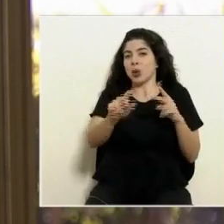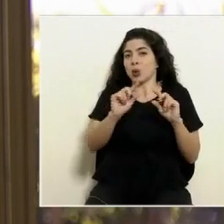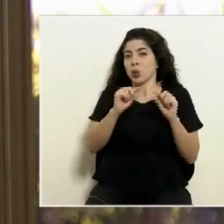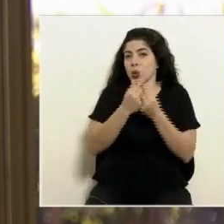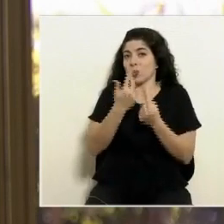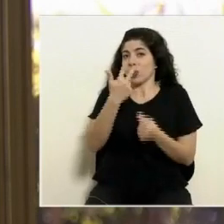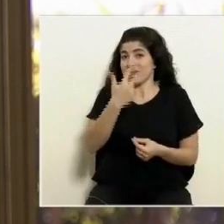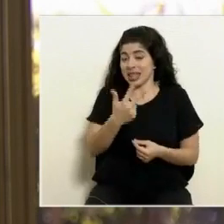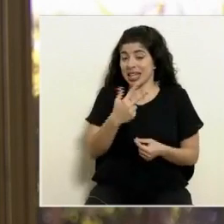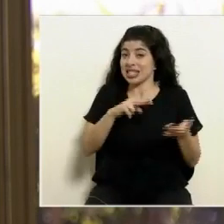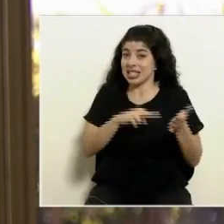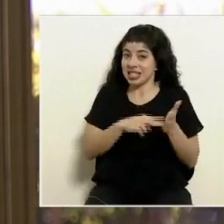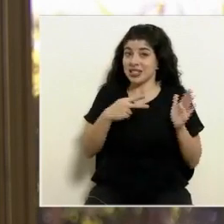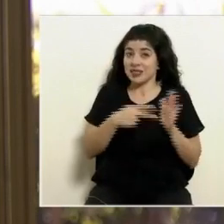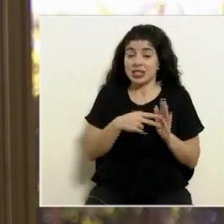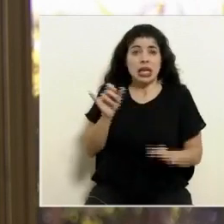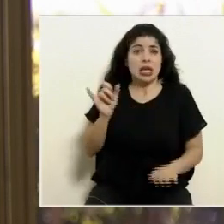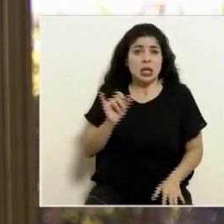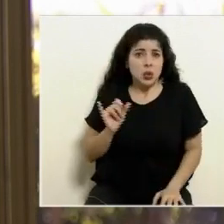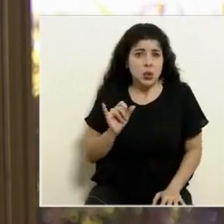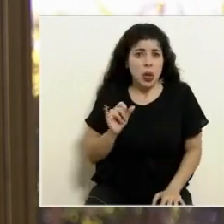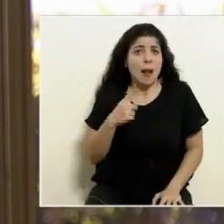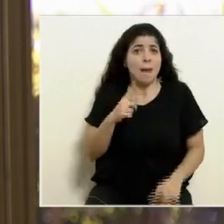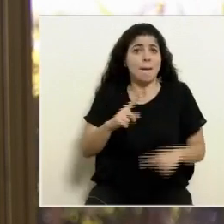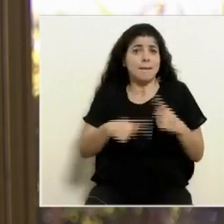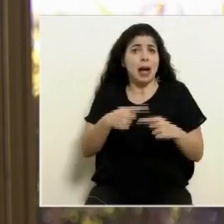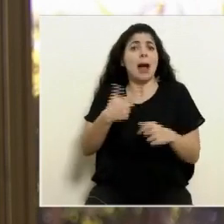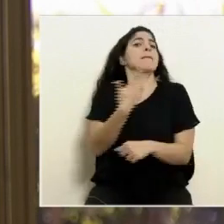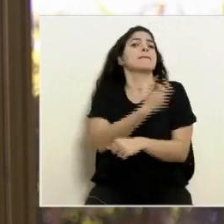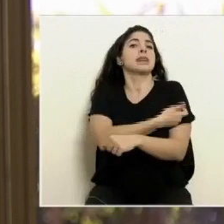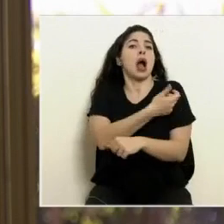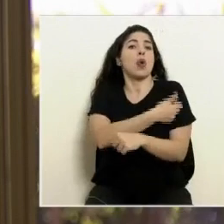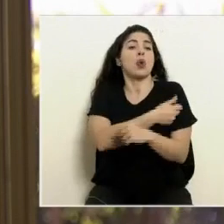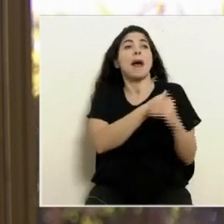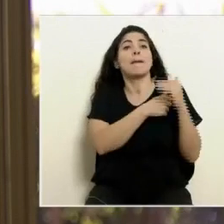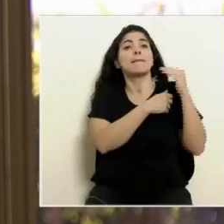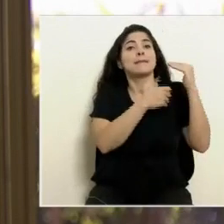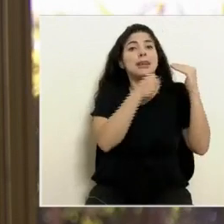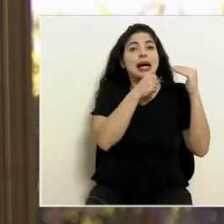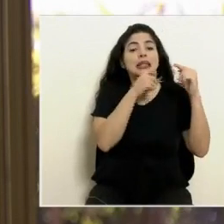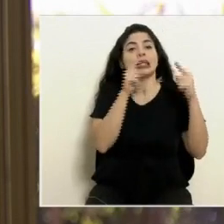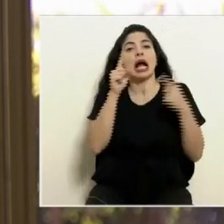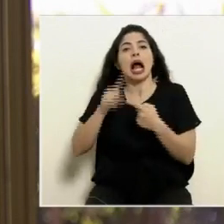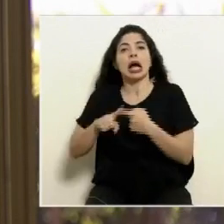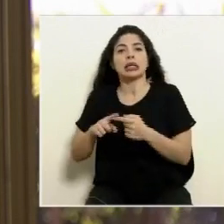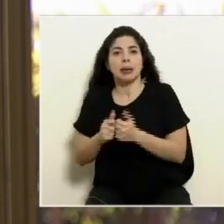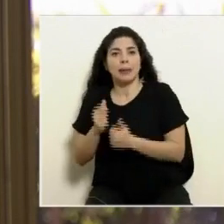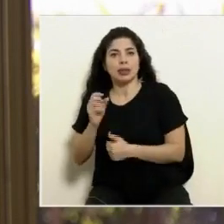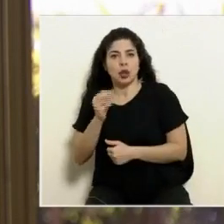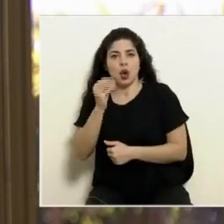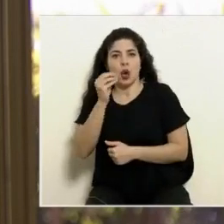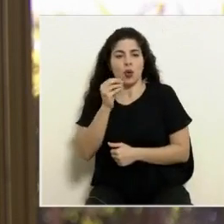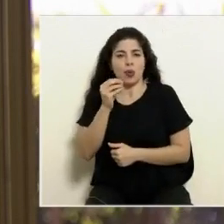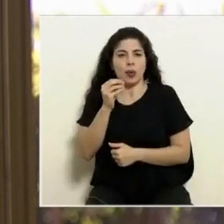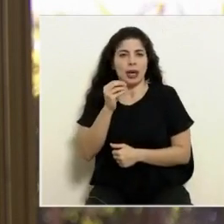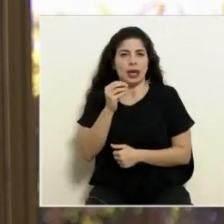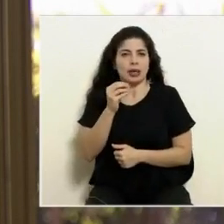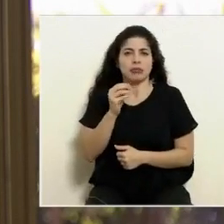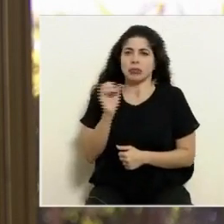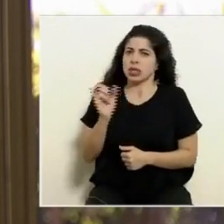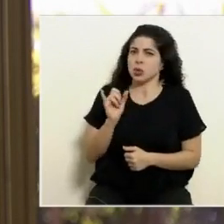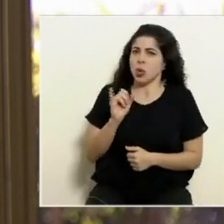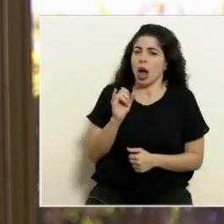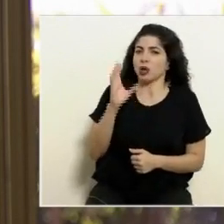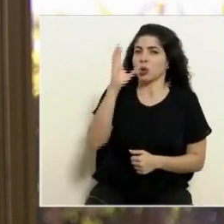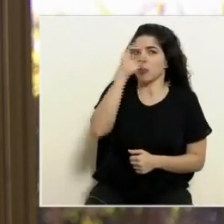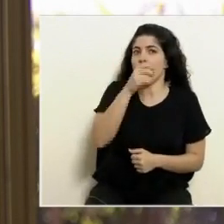grupo 3 si se va también igual ir vacunando de mayor a menor edad. en el caso de, igual, tomando